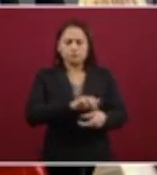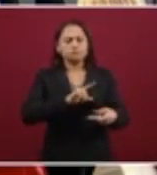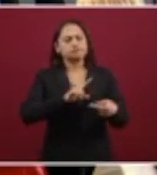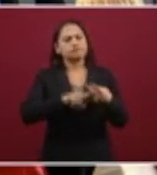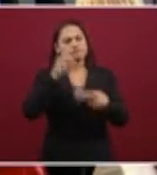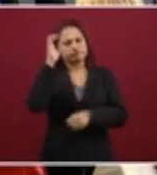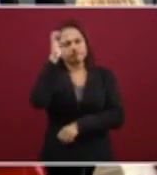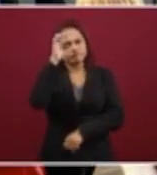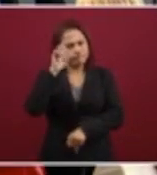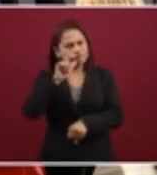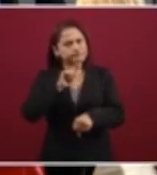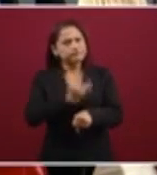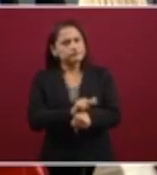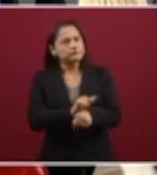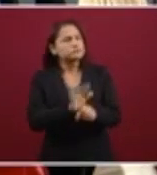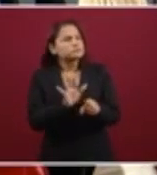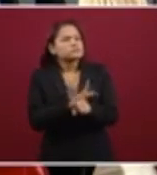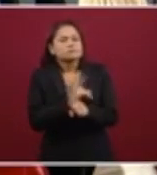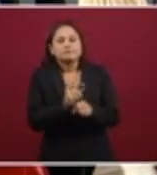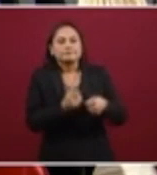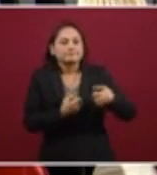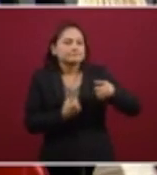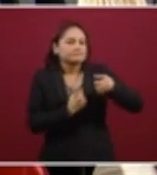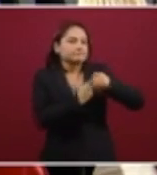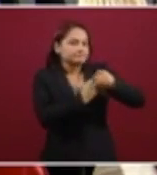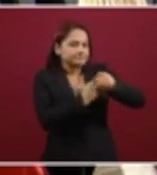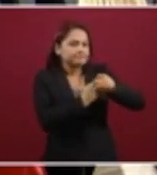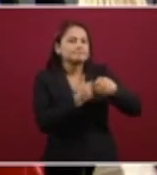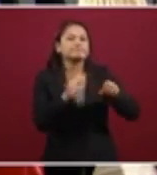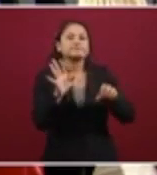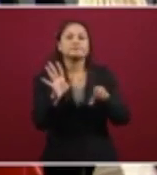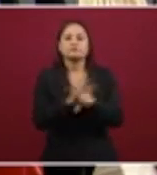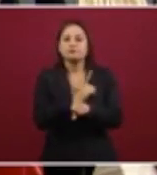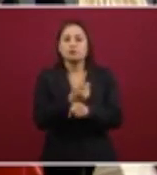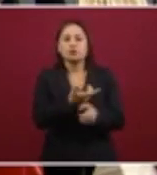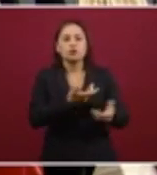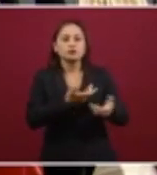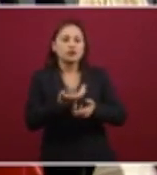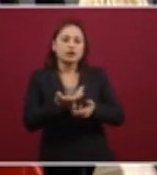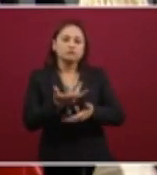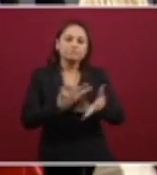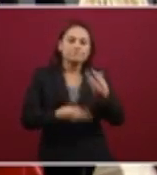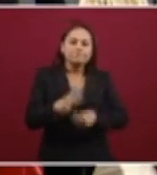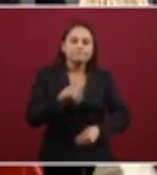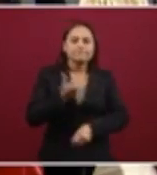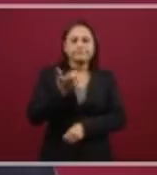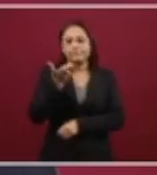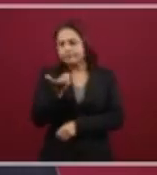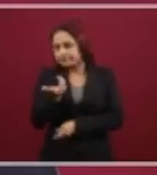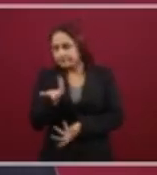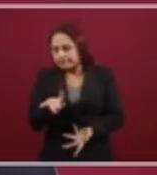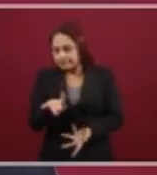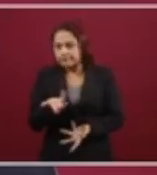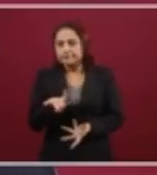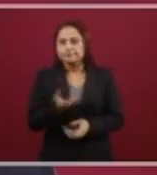geopolítica, por razones económicas, comerciales.